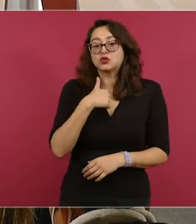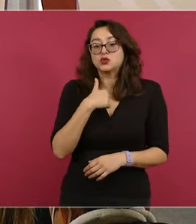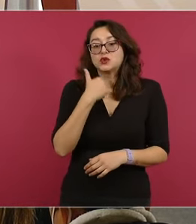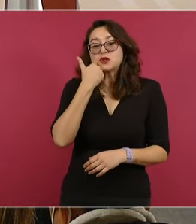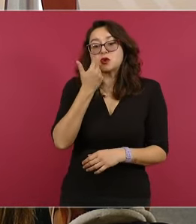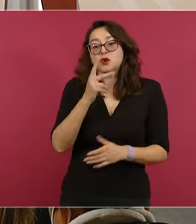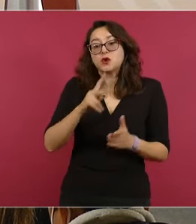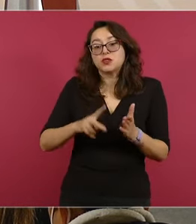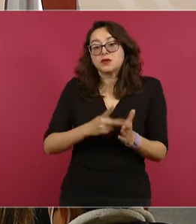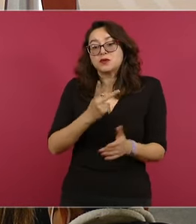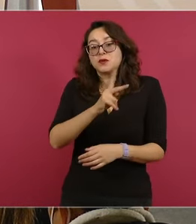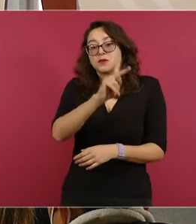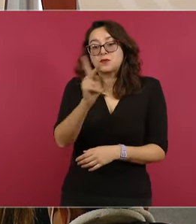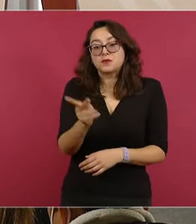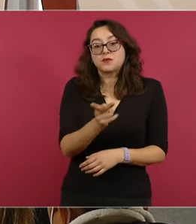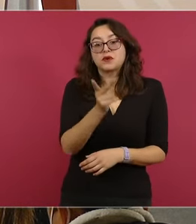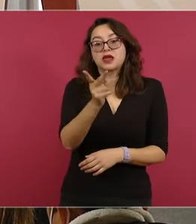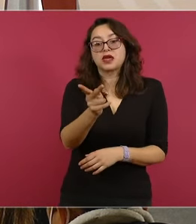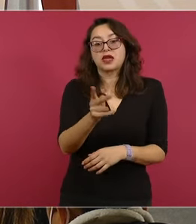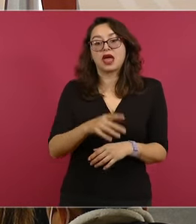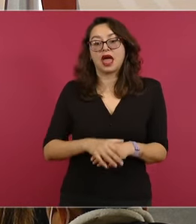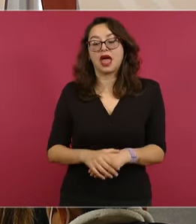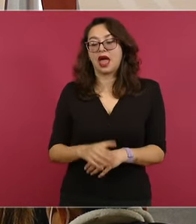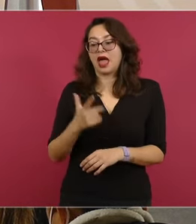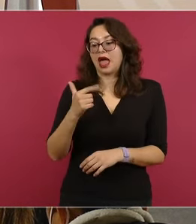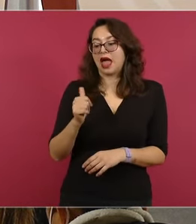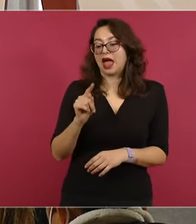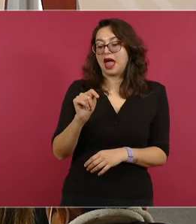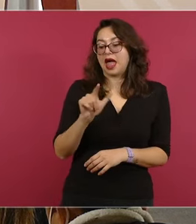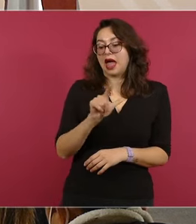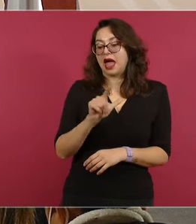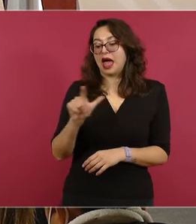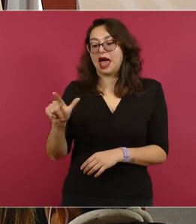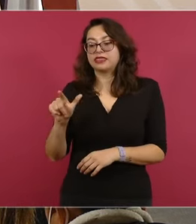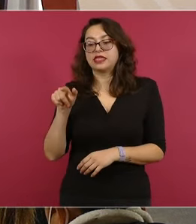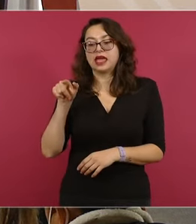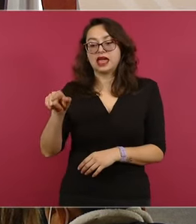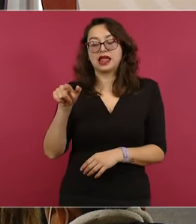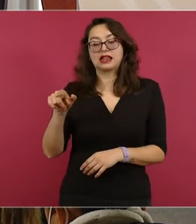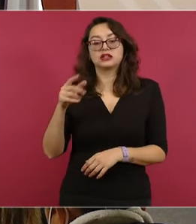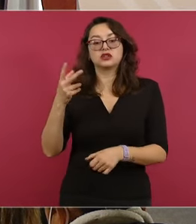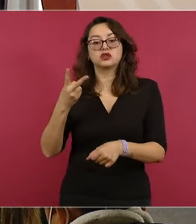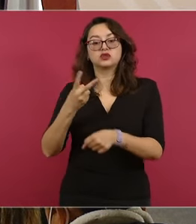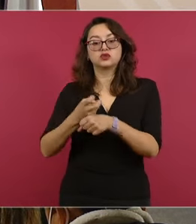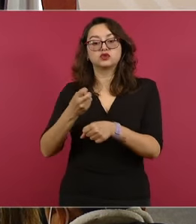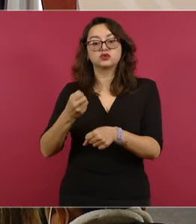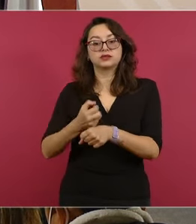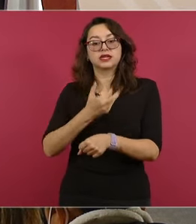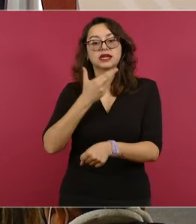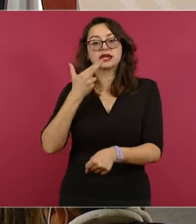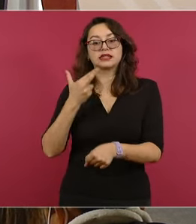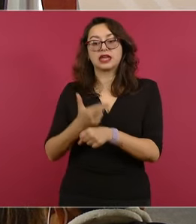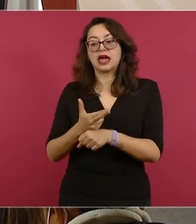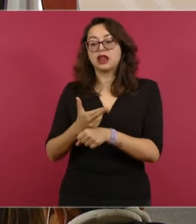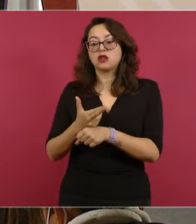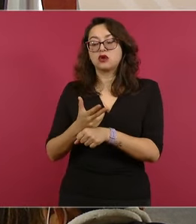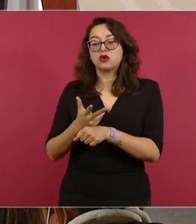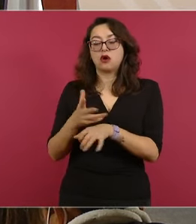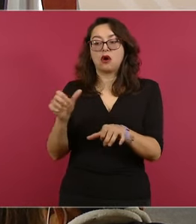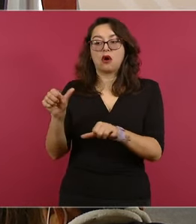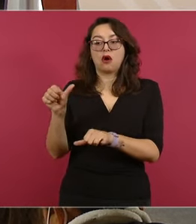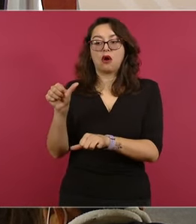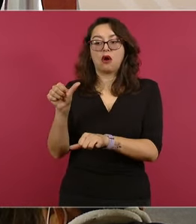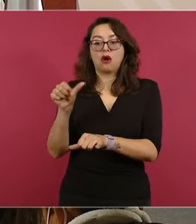quedó en el lugar de Hugo López Gatell, subsecretario, ex subsecretario de Salud. Es Rui, su